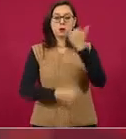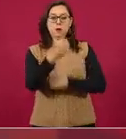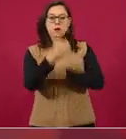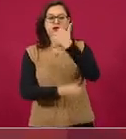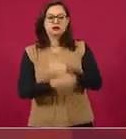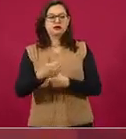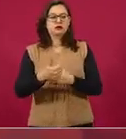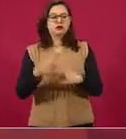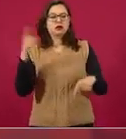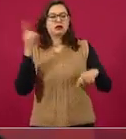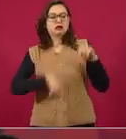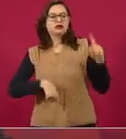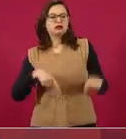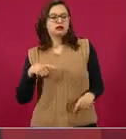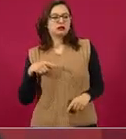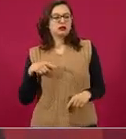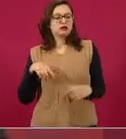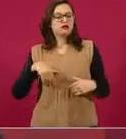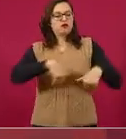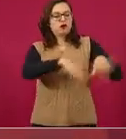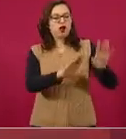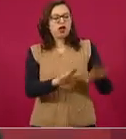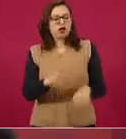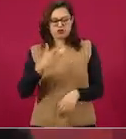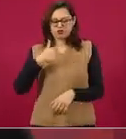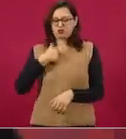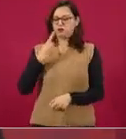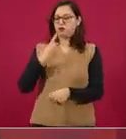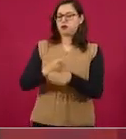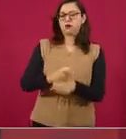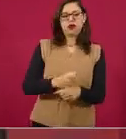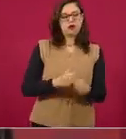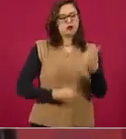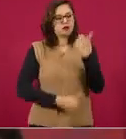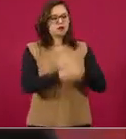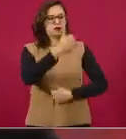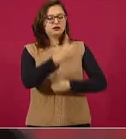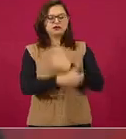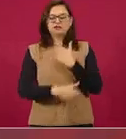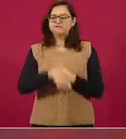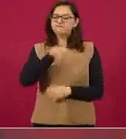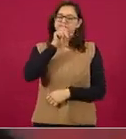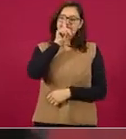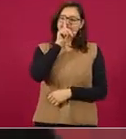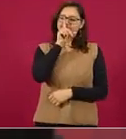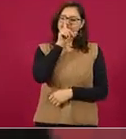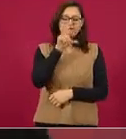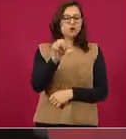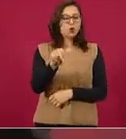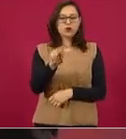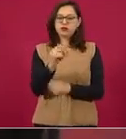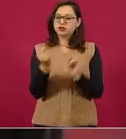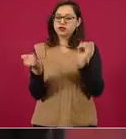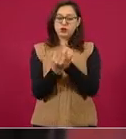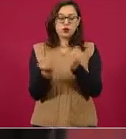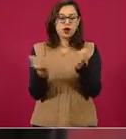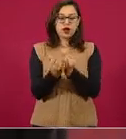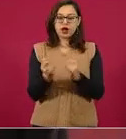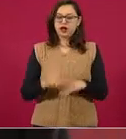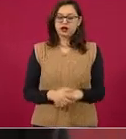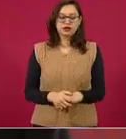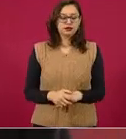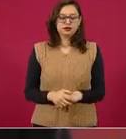para que continúe lo mismo. No es más de lo mismo, no somos Fox.